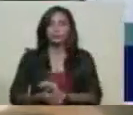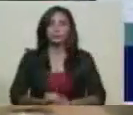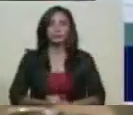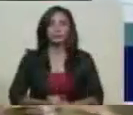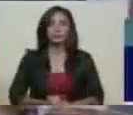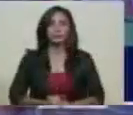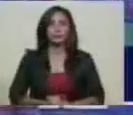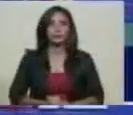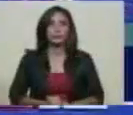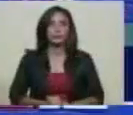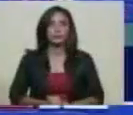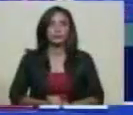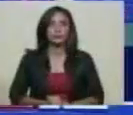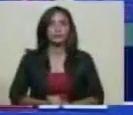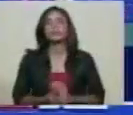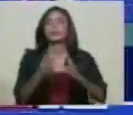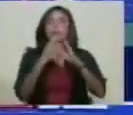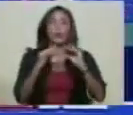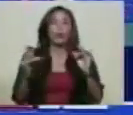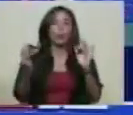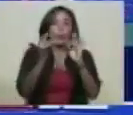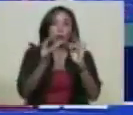y las dos deben estar conectadas.